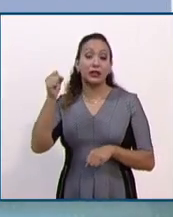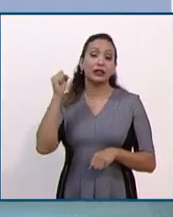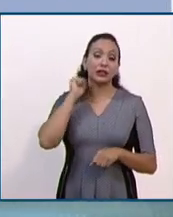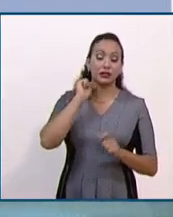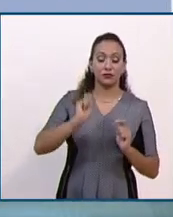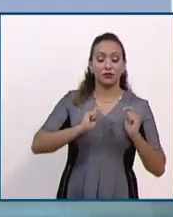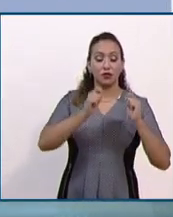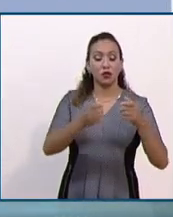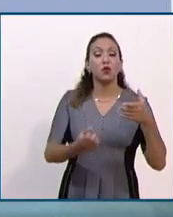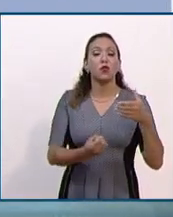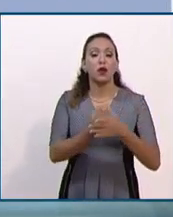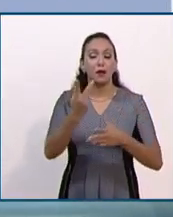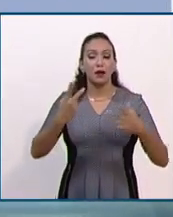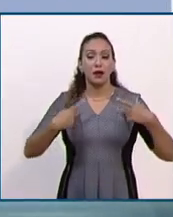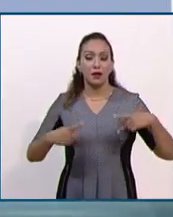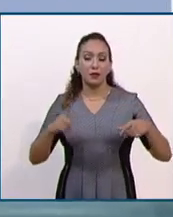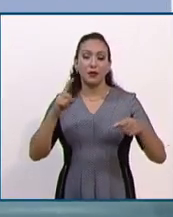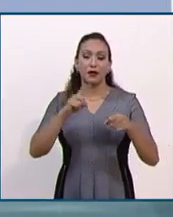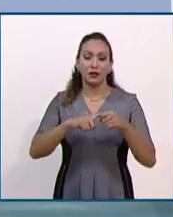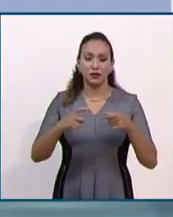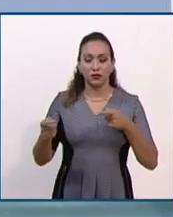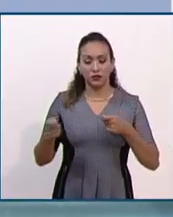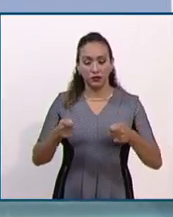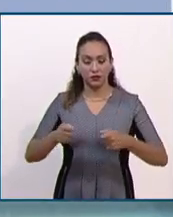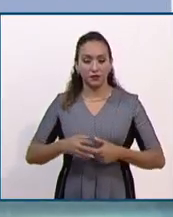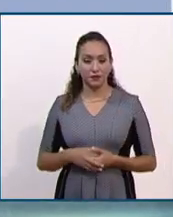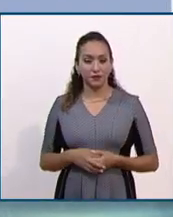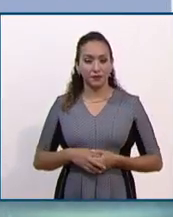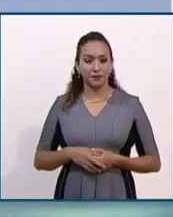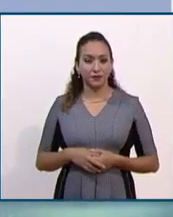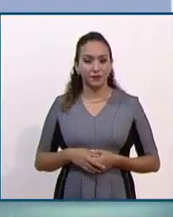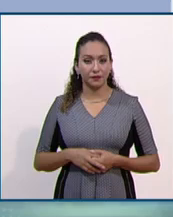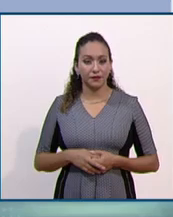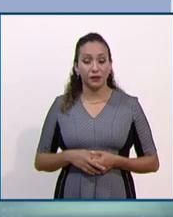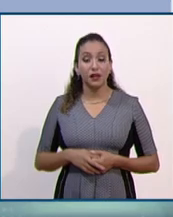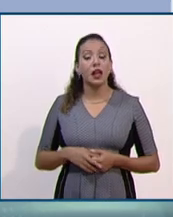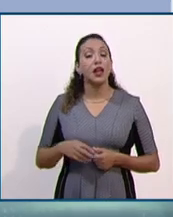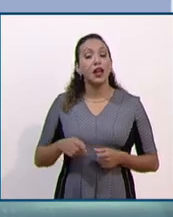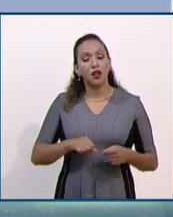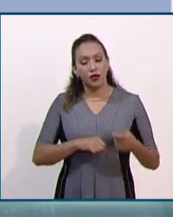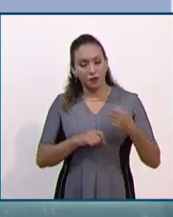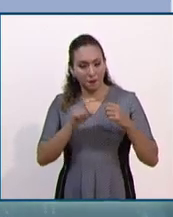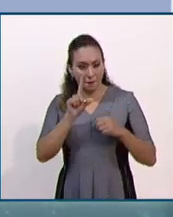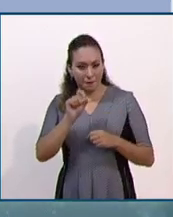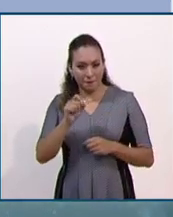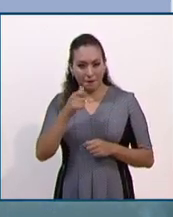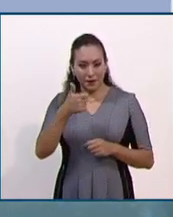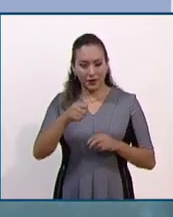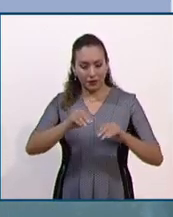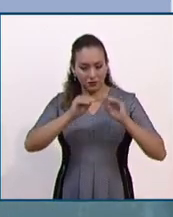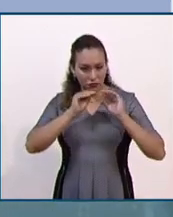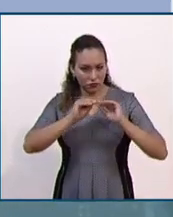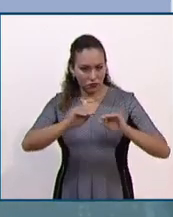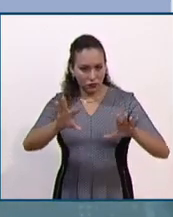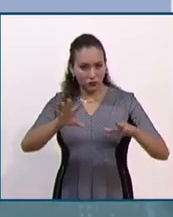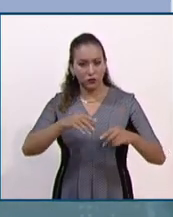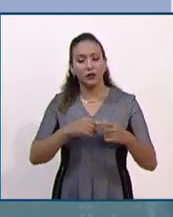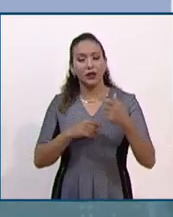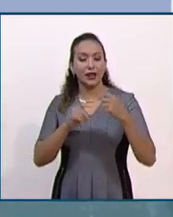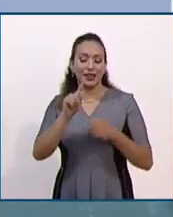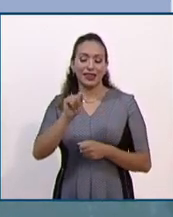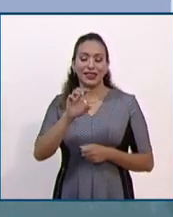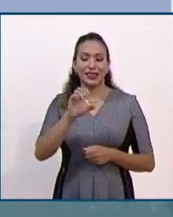a un integrante de un órgano autónomo. De tribunales colegiados se publicaron 26 tesis aisladas.